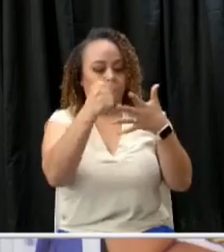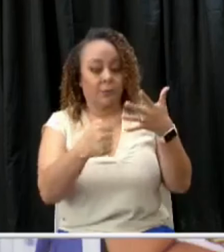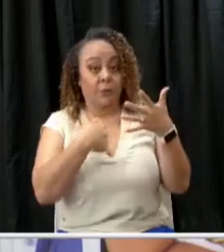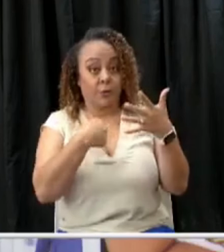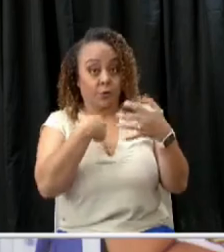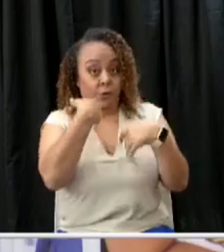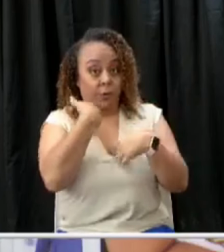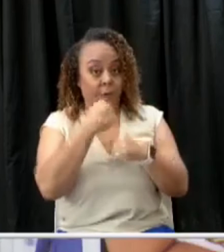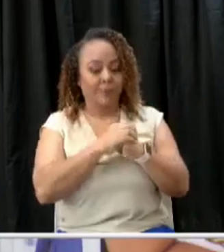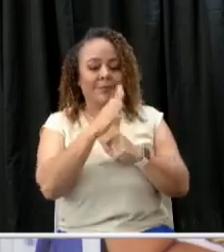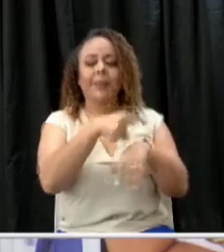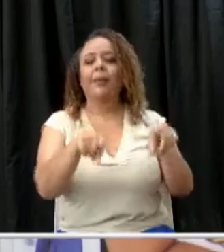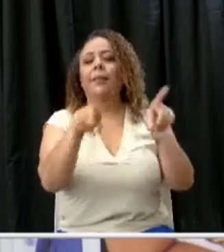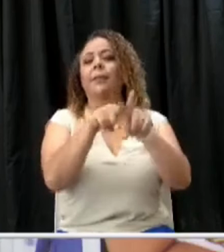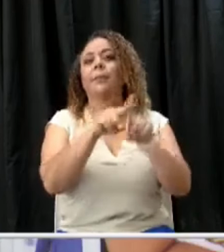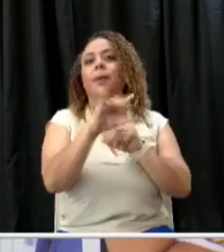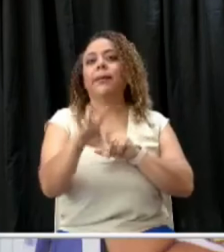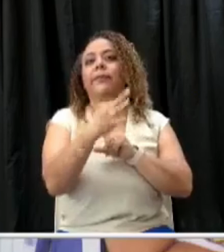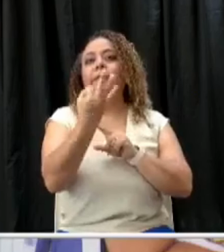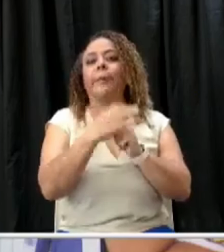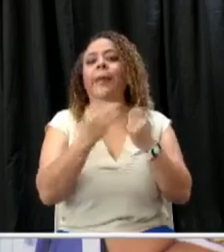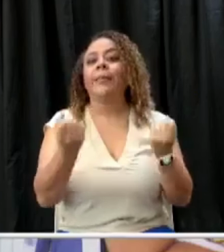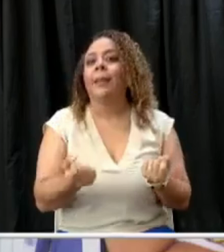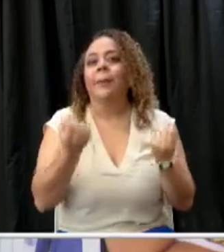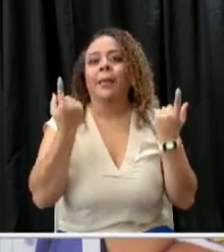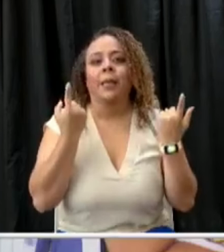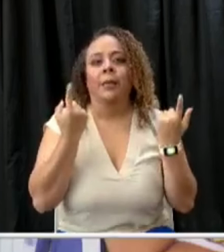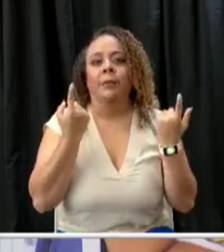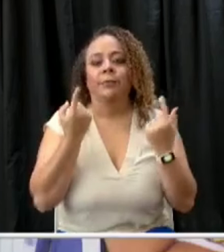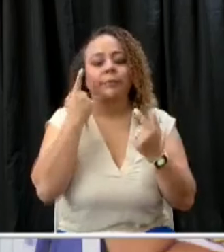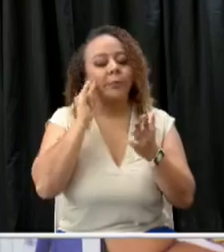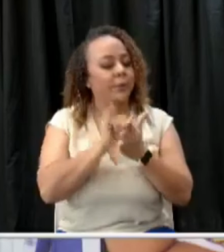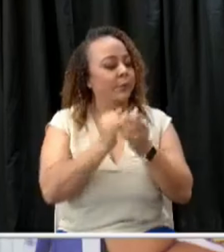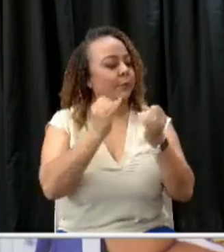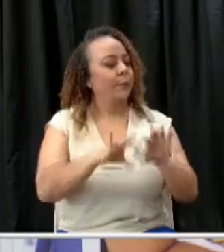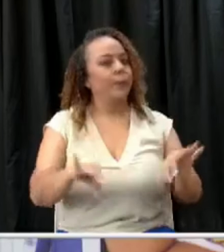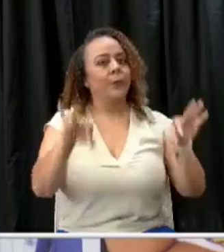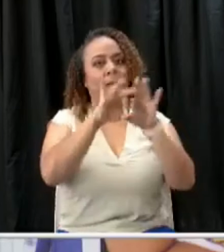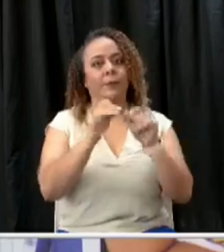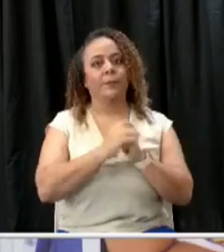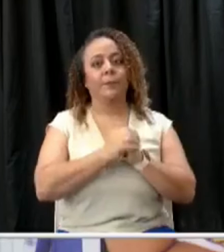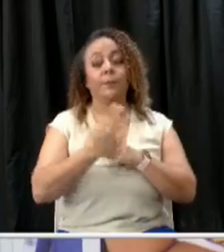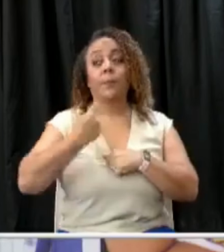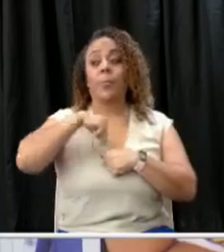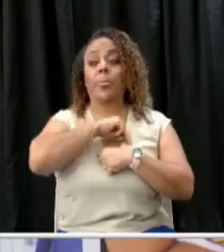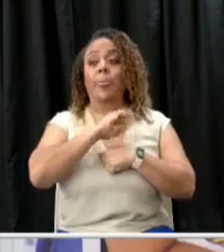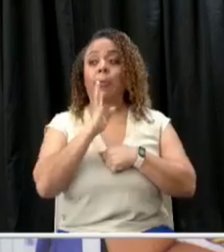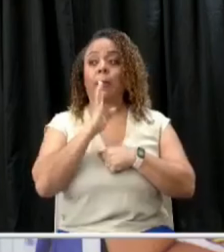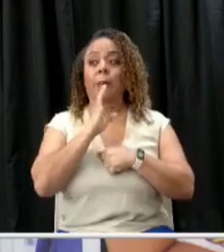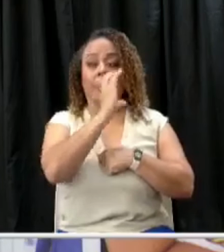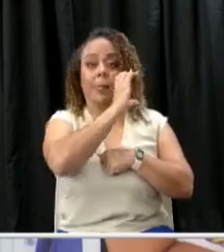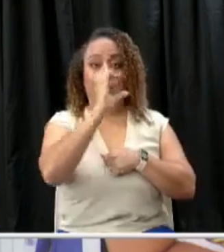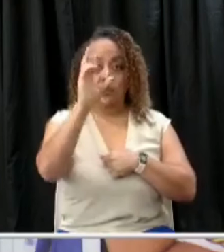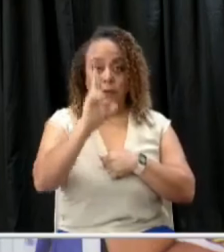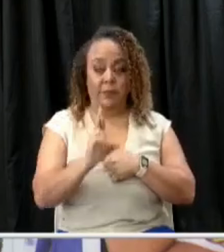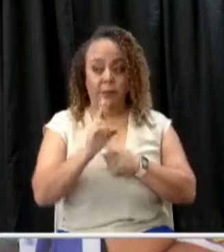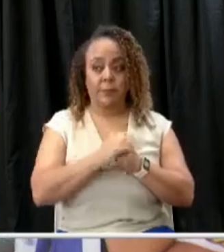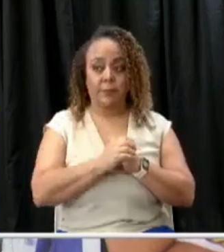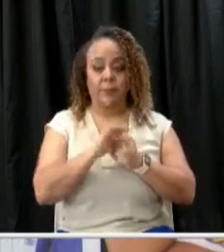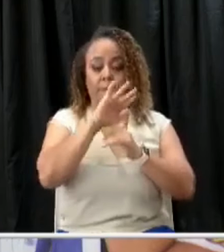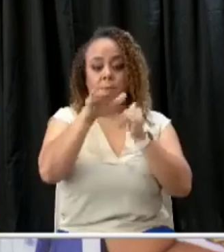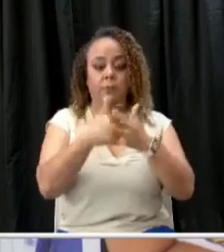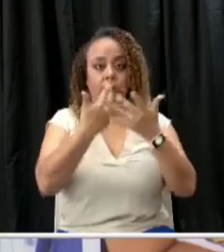midiendo, y también la forma de interpretar los datos, y eso es muy importante. Si nosotros estamos hablando que en Costa Rica